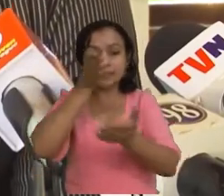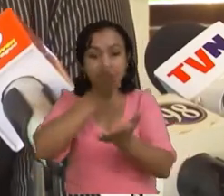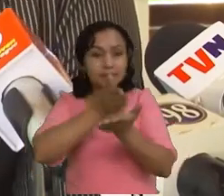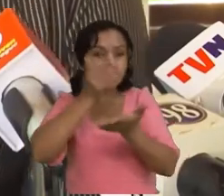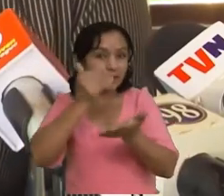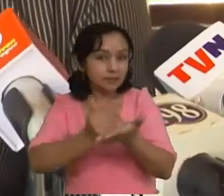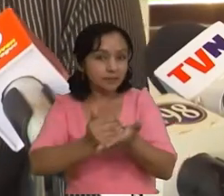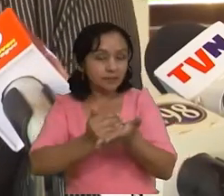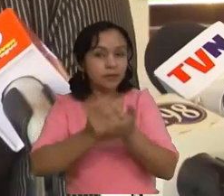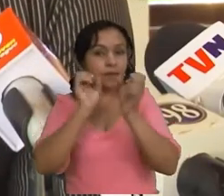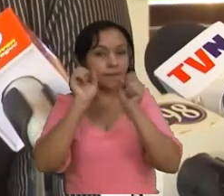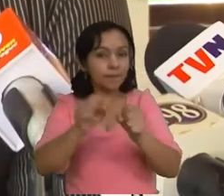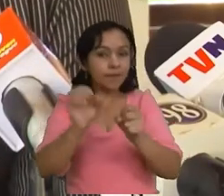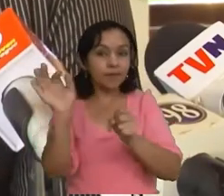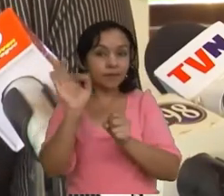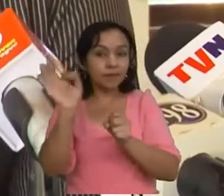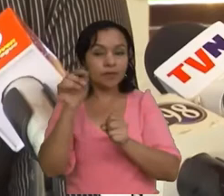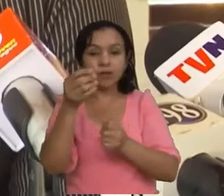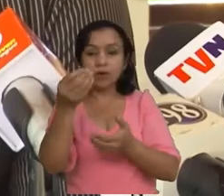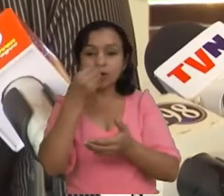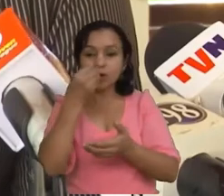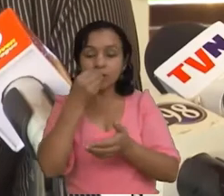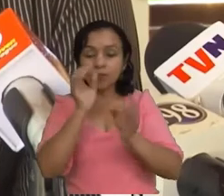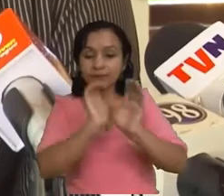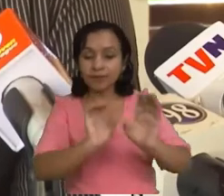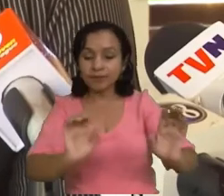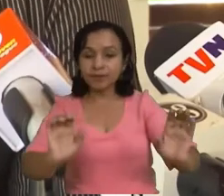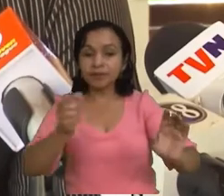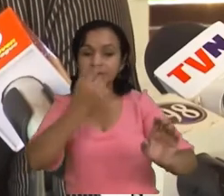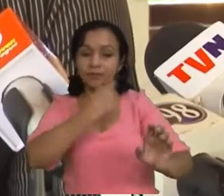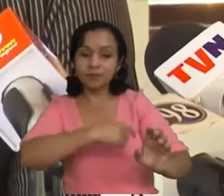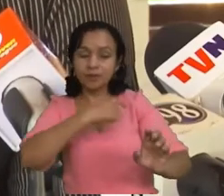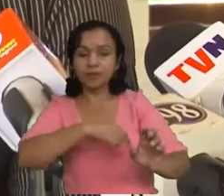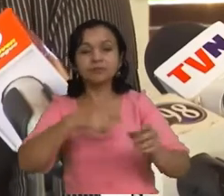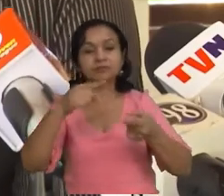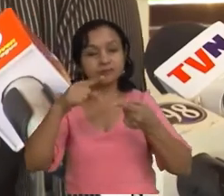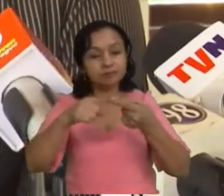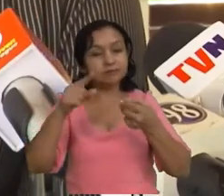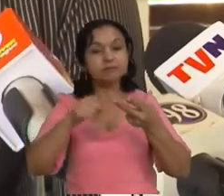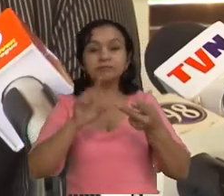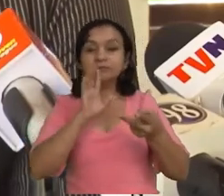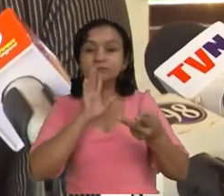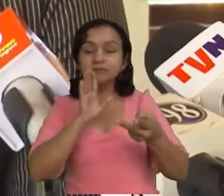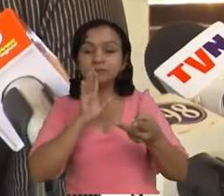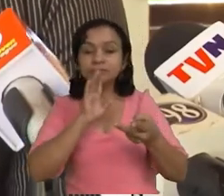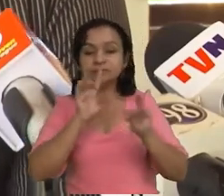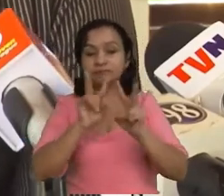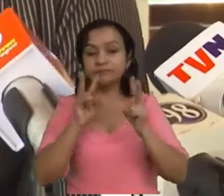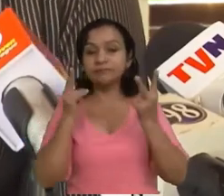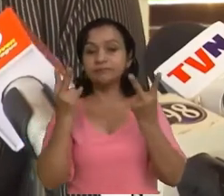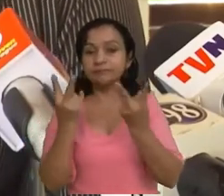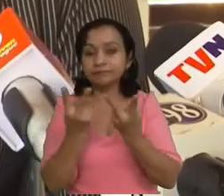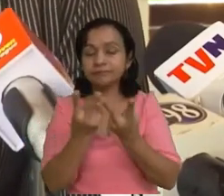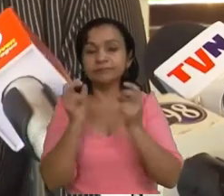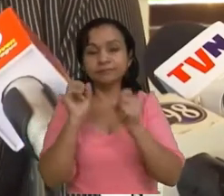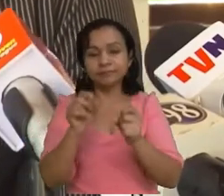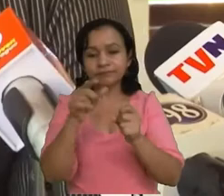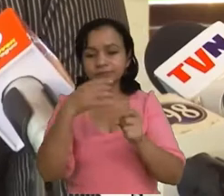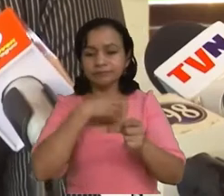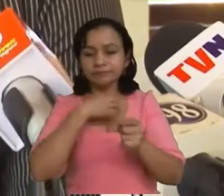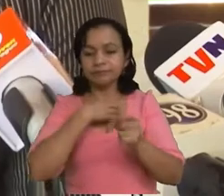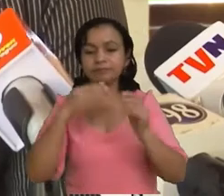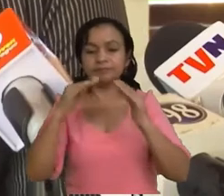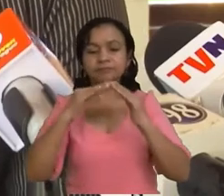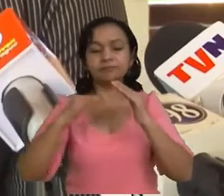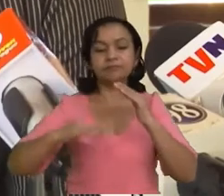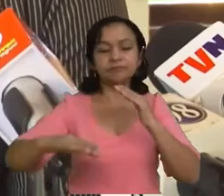donde puede ser una opción, ¿verdad?, para la merienda de sus niños en este regreso a clase. También hablaremos sobre la producción de hortalizas, ¿verdad?, que puede producir en su propio patio,